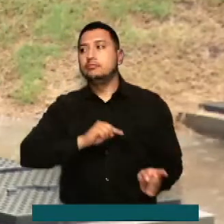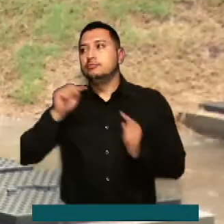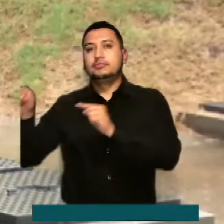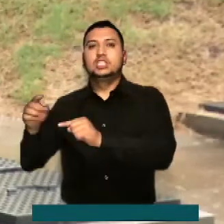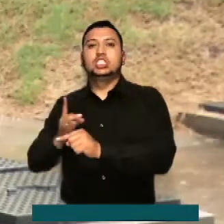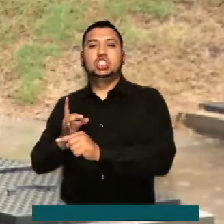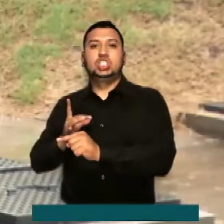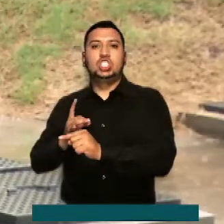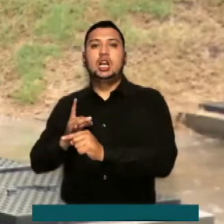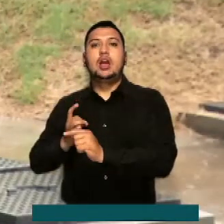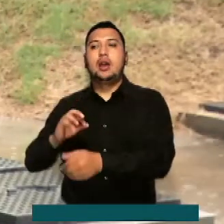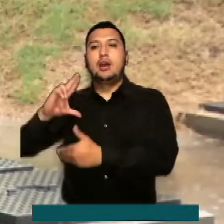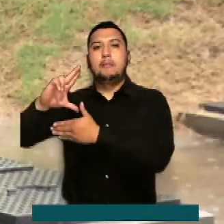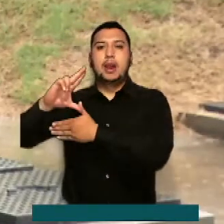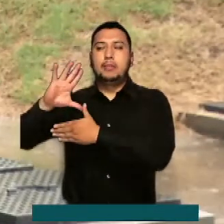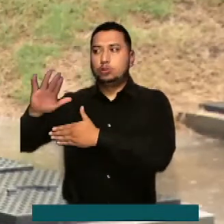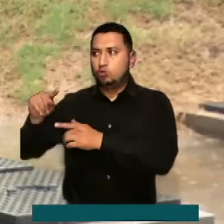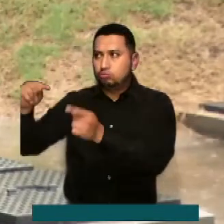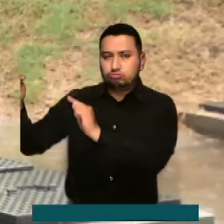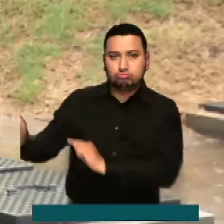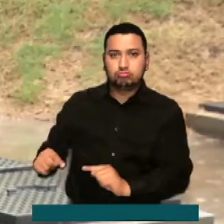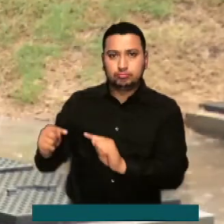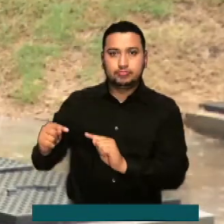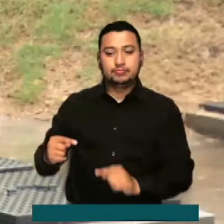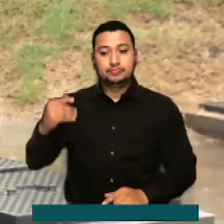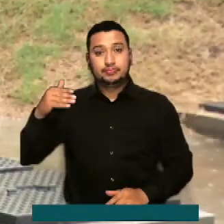de tenjo informó carolina escandón para enlace 13